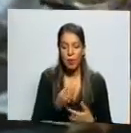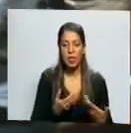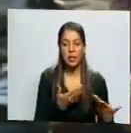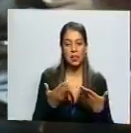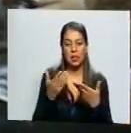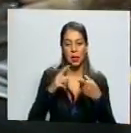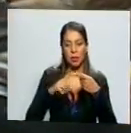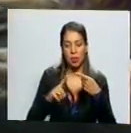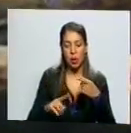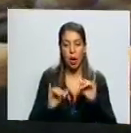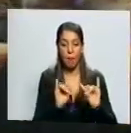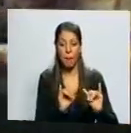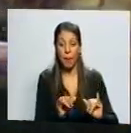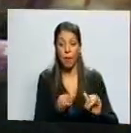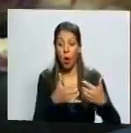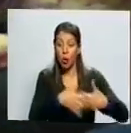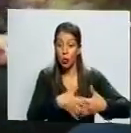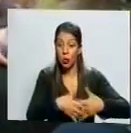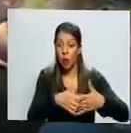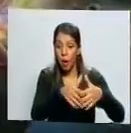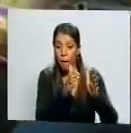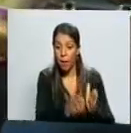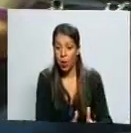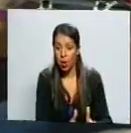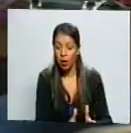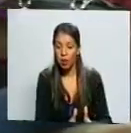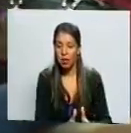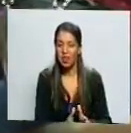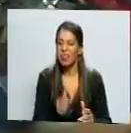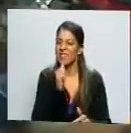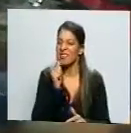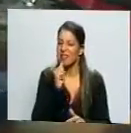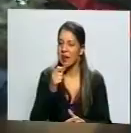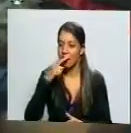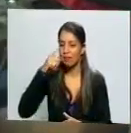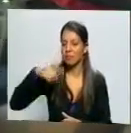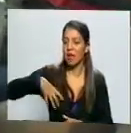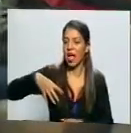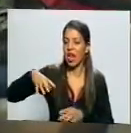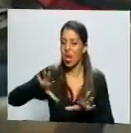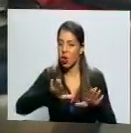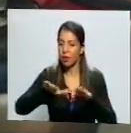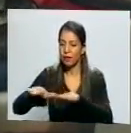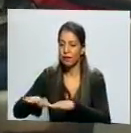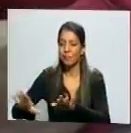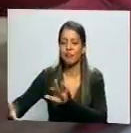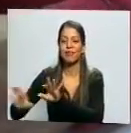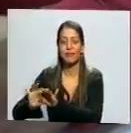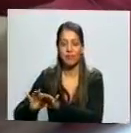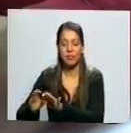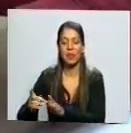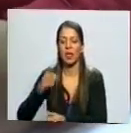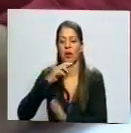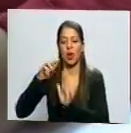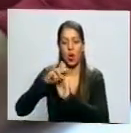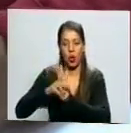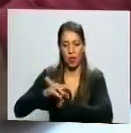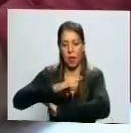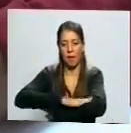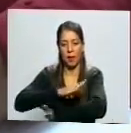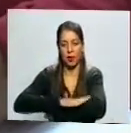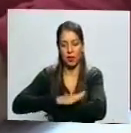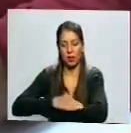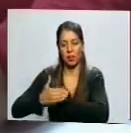servicios al productor, al que los tiene, sino al que cumple los requisitos y puede cumplir con las normas y